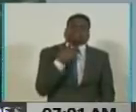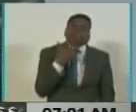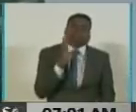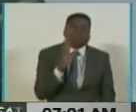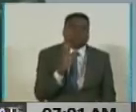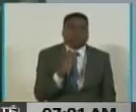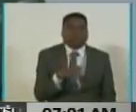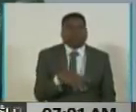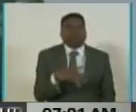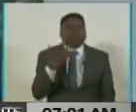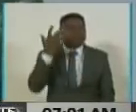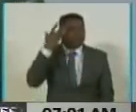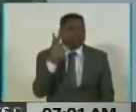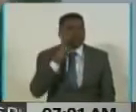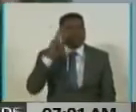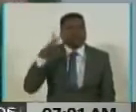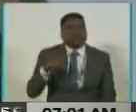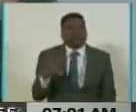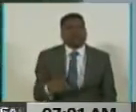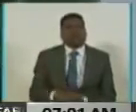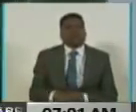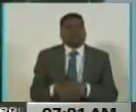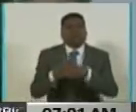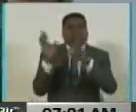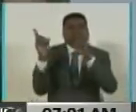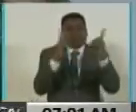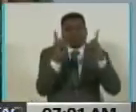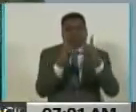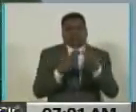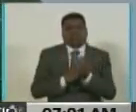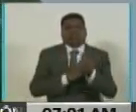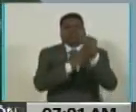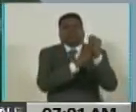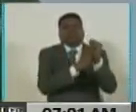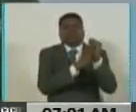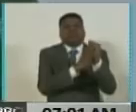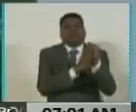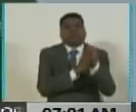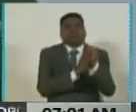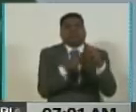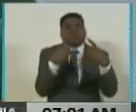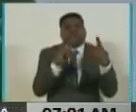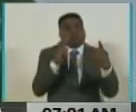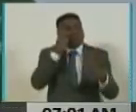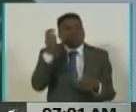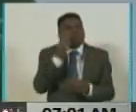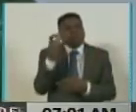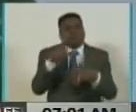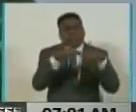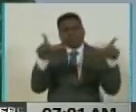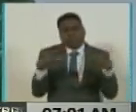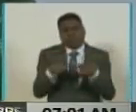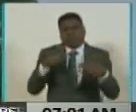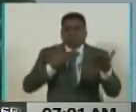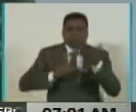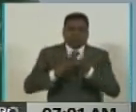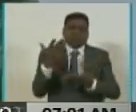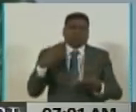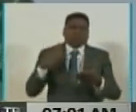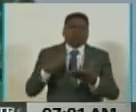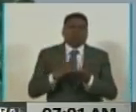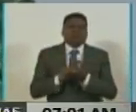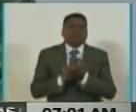Entonces yo creo que el deber ahorita del diálogo, del liderazgo político, etcétera, etcétera, es buscar espacios comunes para solventar